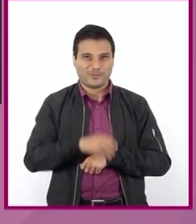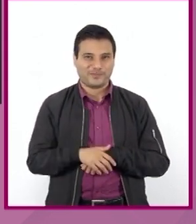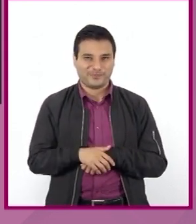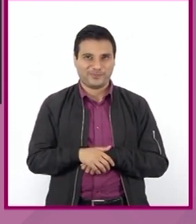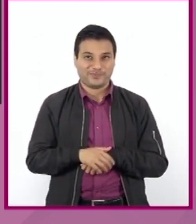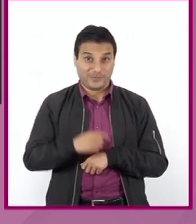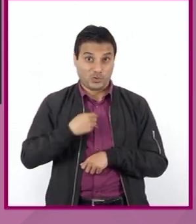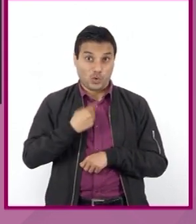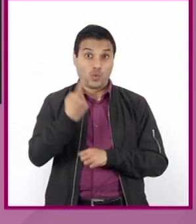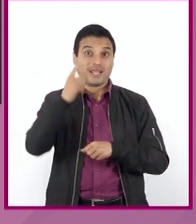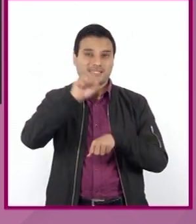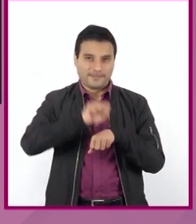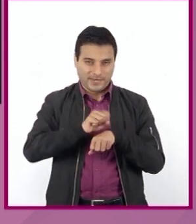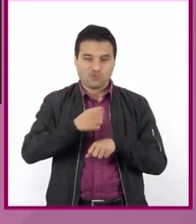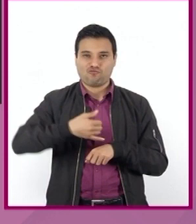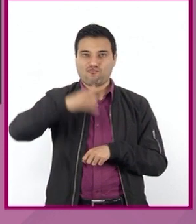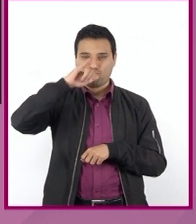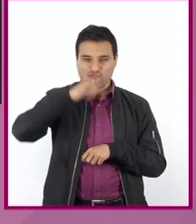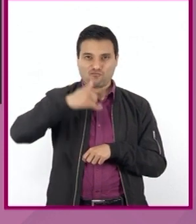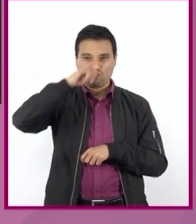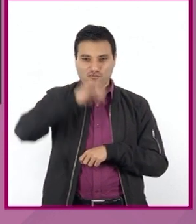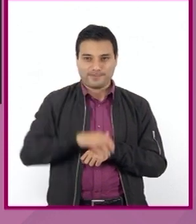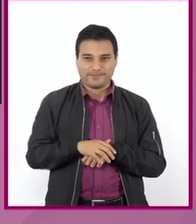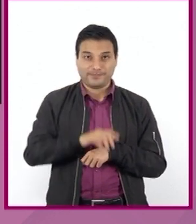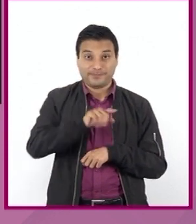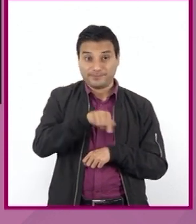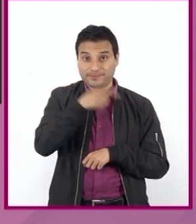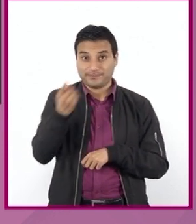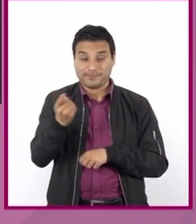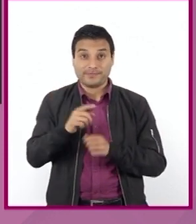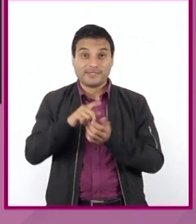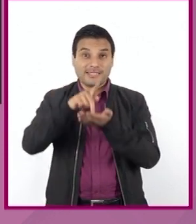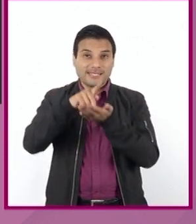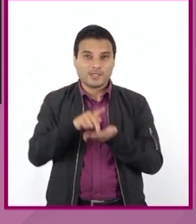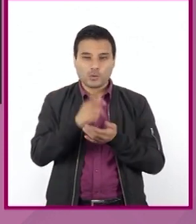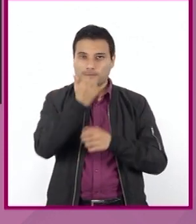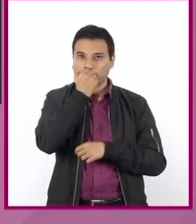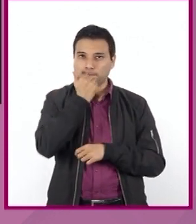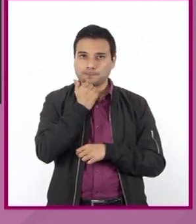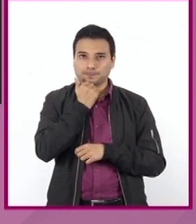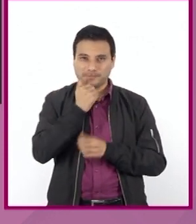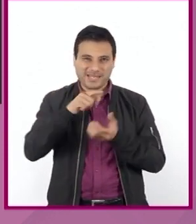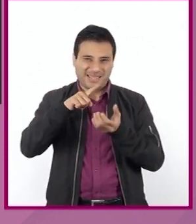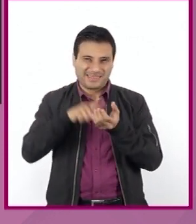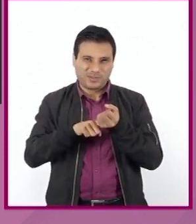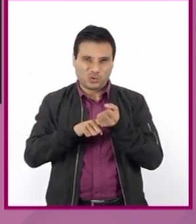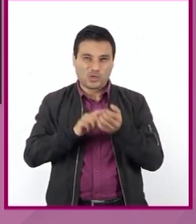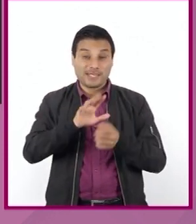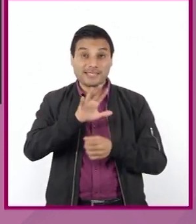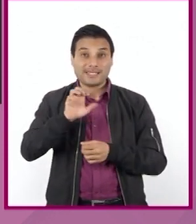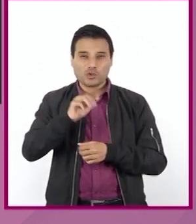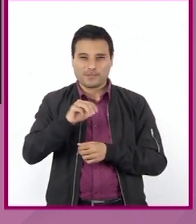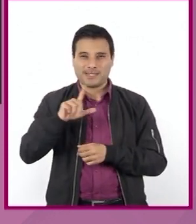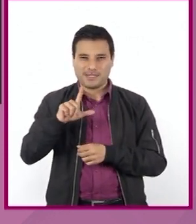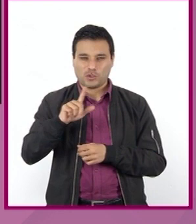durante toda la semana. Y del otro lado, los kilogramos de azúcar que contienen 500 mililitros de té